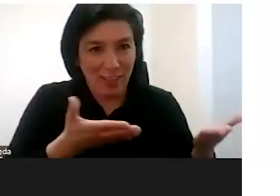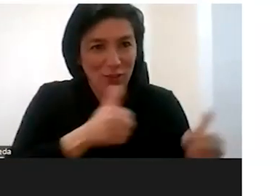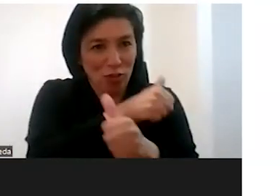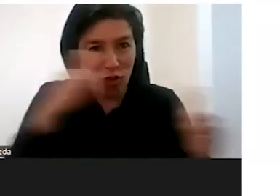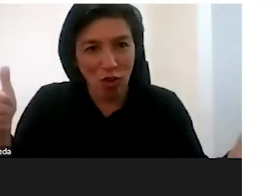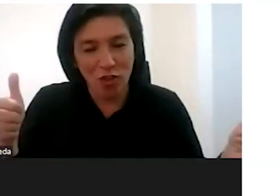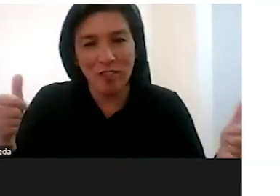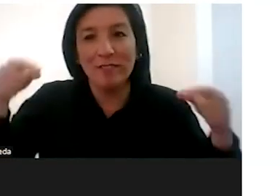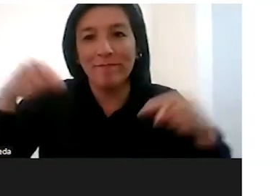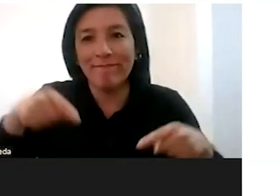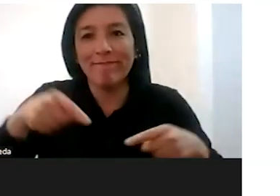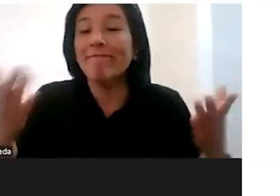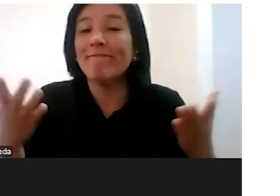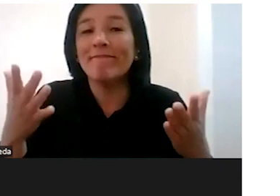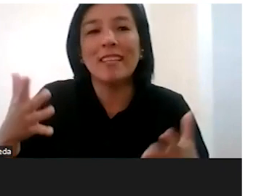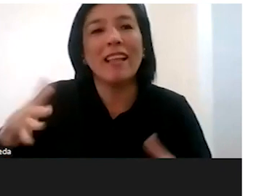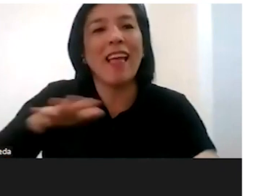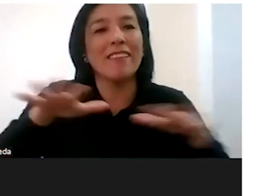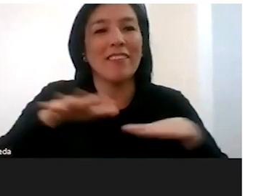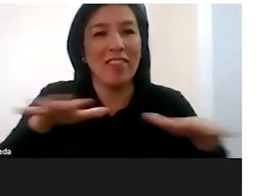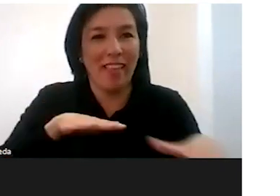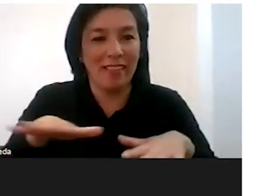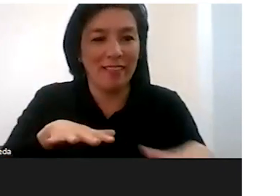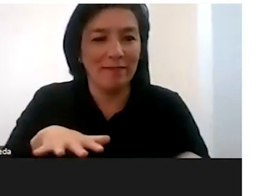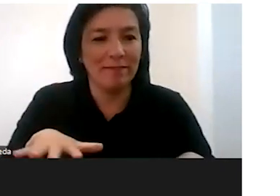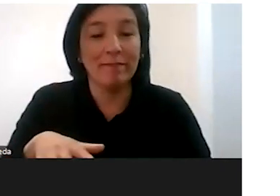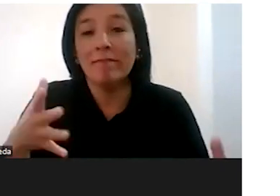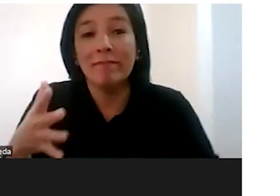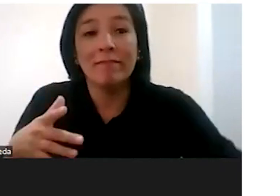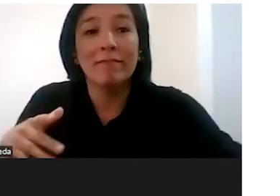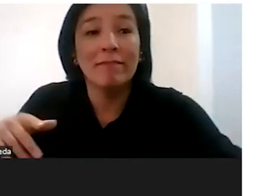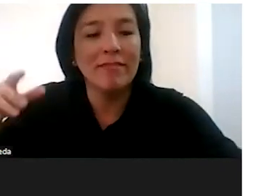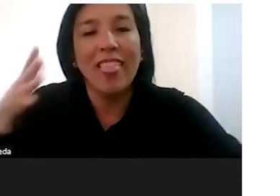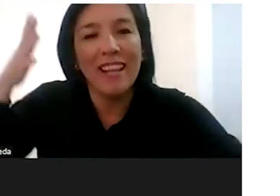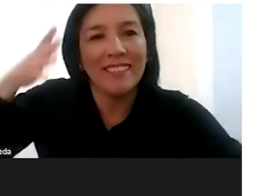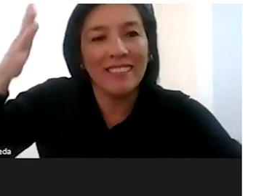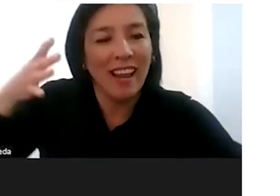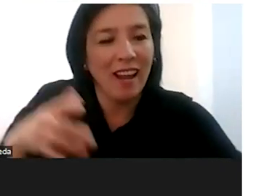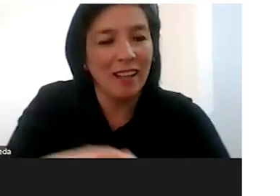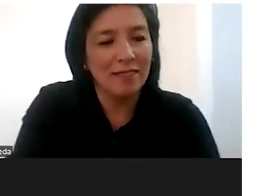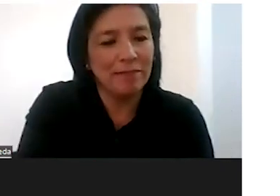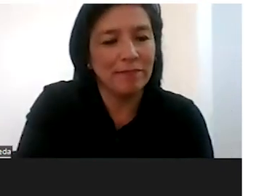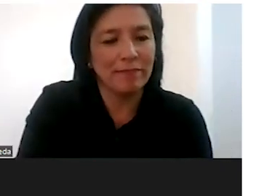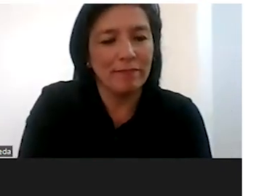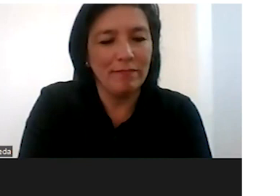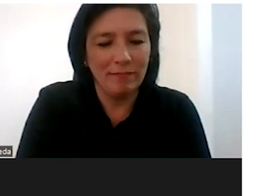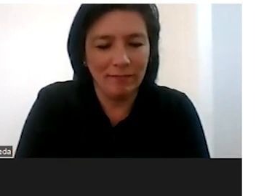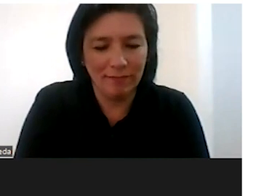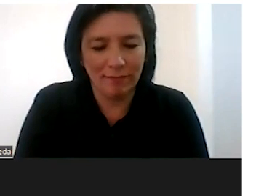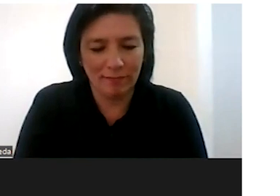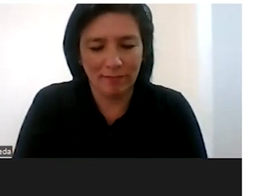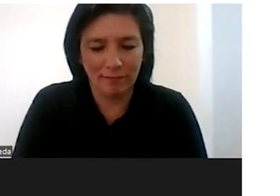bienvenidas a todos y todas a esta actividad de nuestra charla conversatorio, Novedades de la